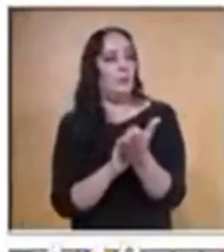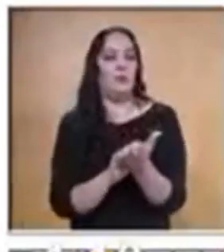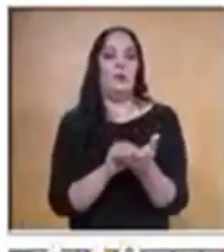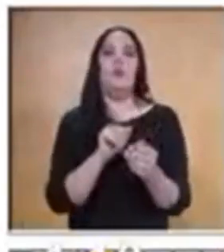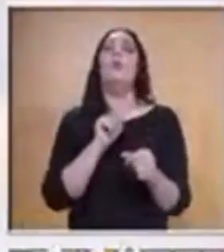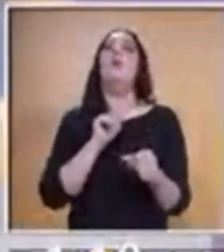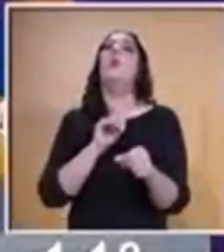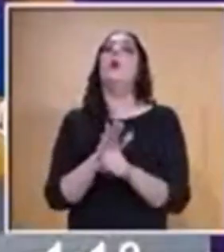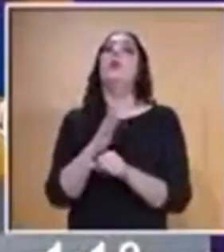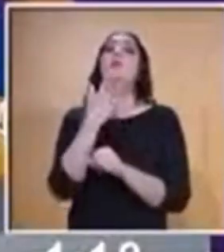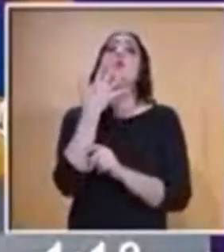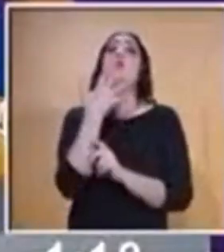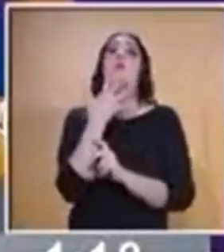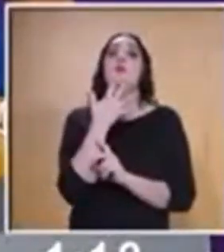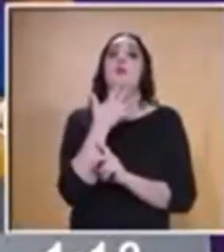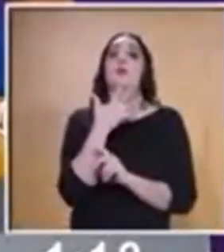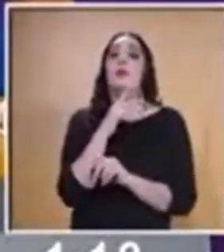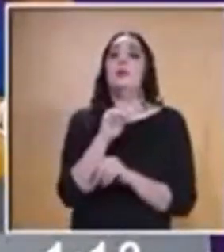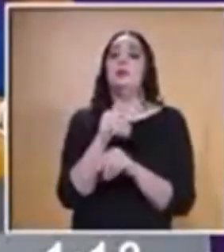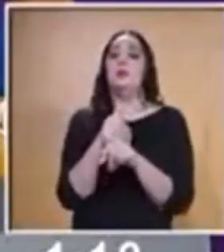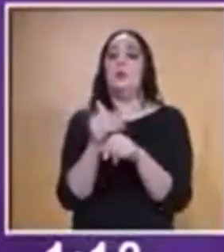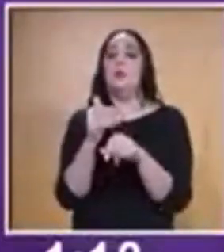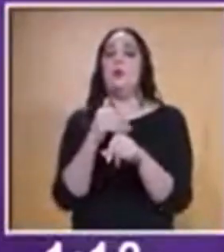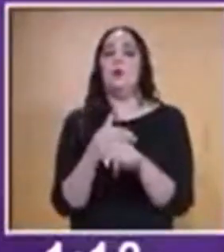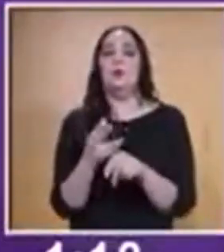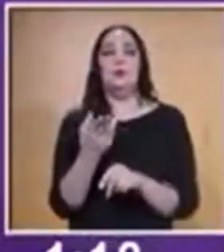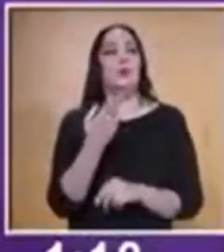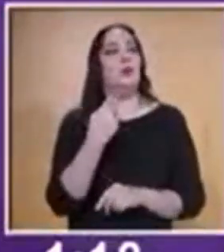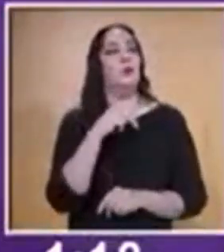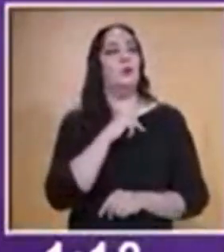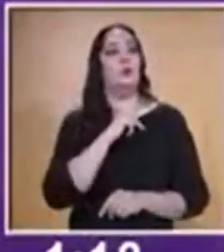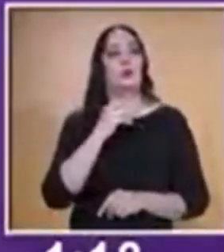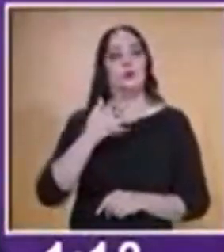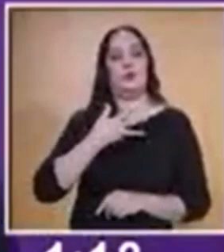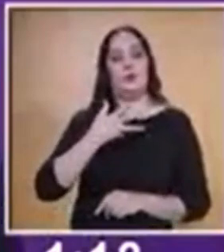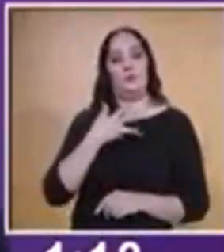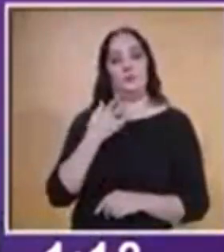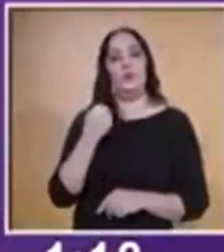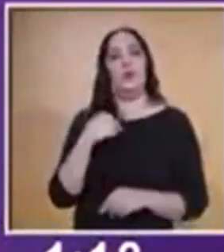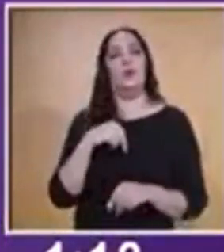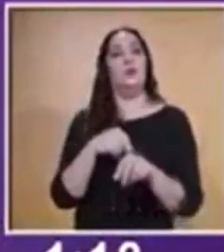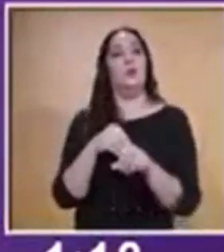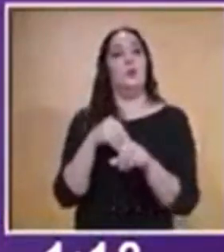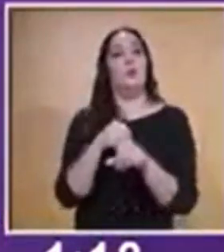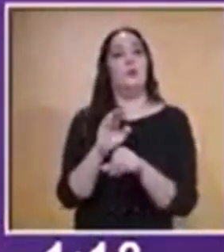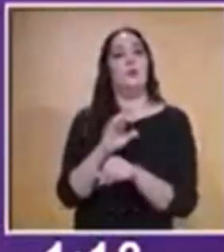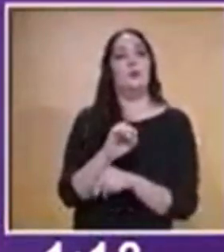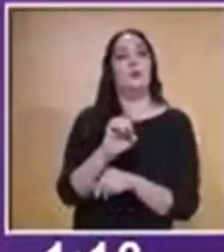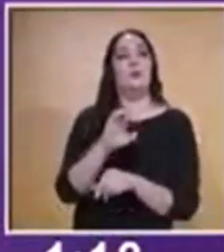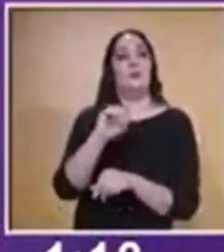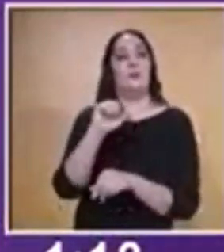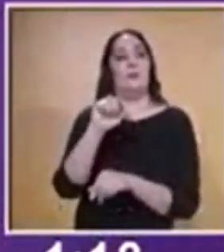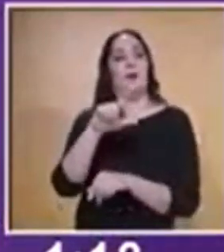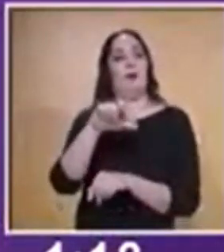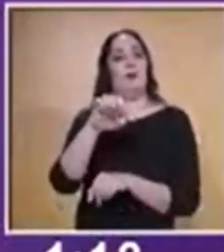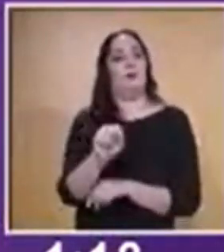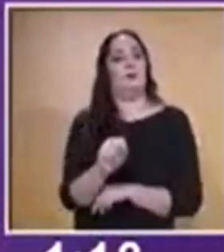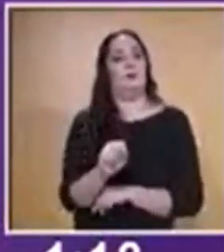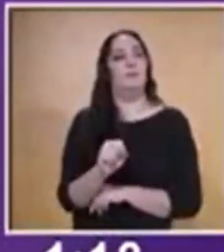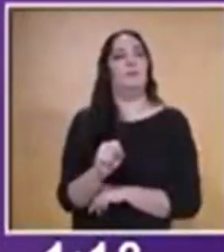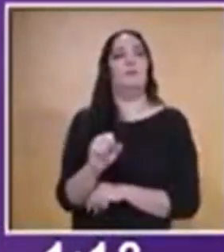los 10 números que ocupamos en el sistema de numeración decimal. Su nombre lo indica,